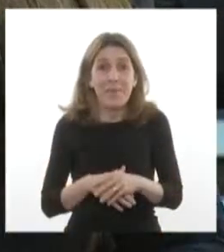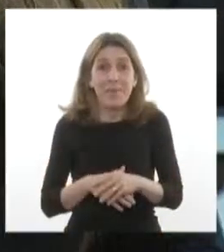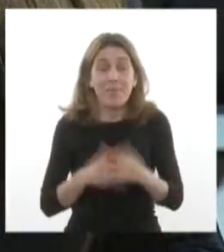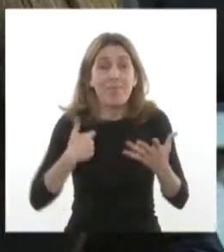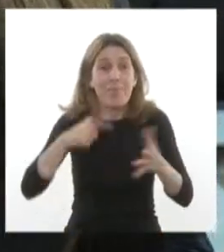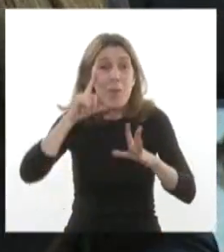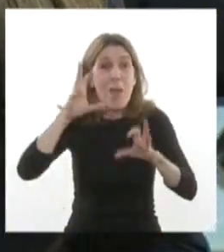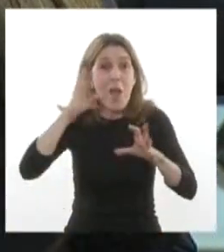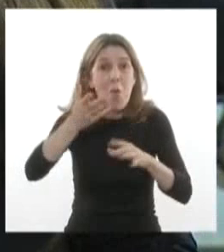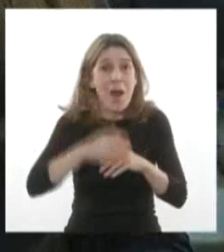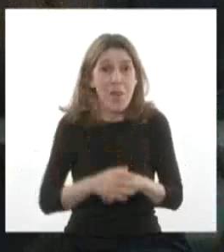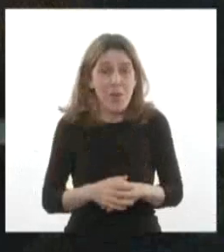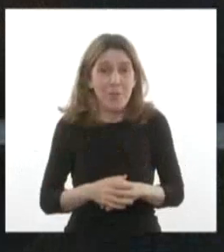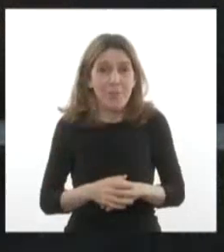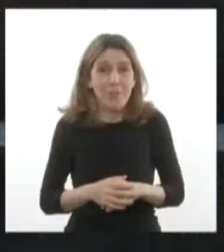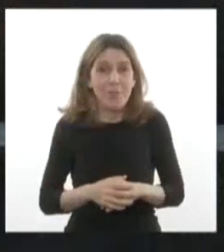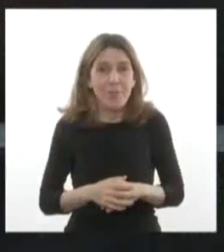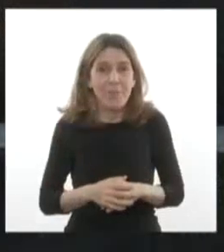Me acuerdo que